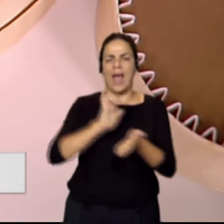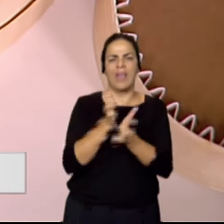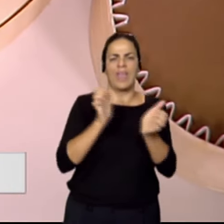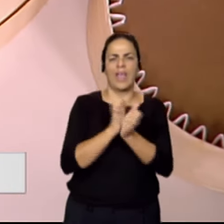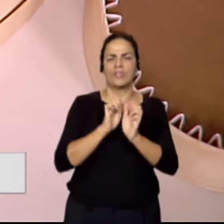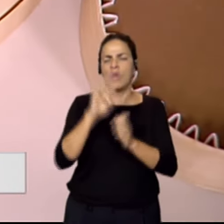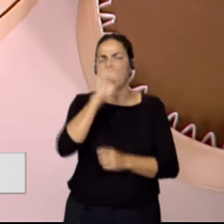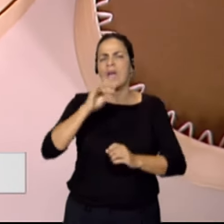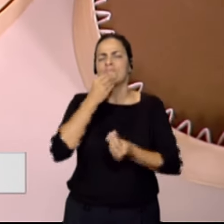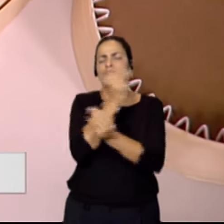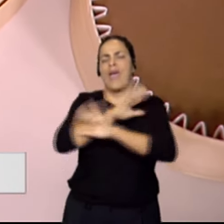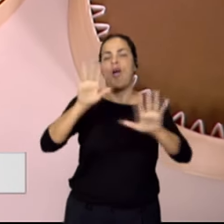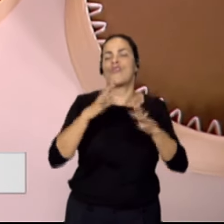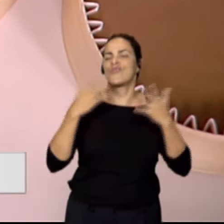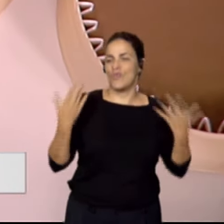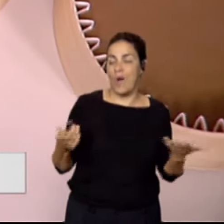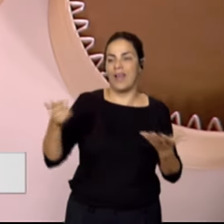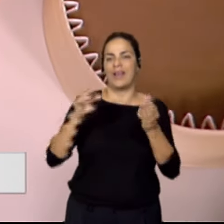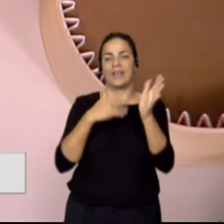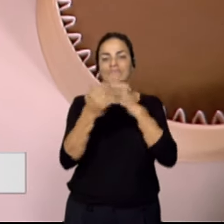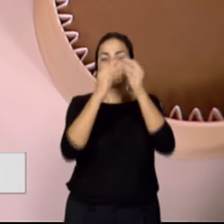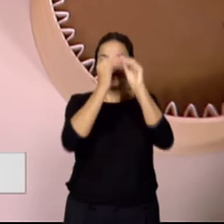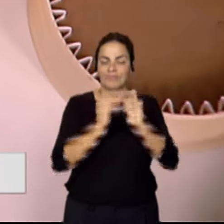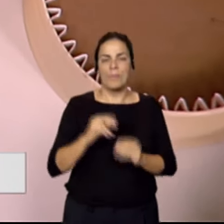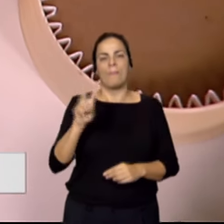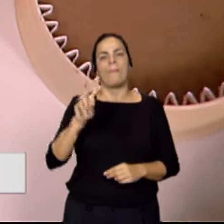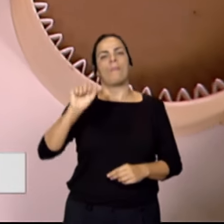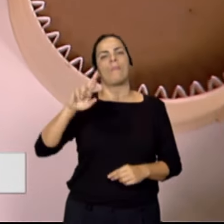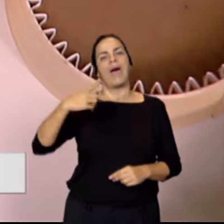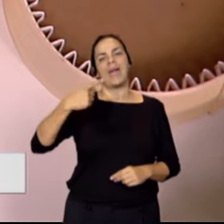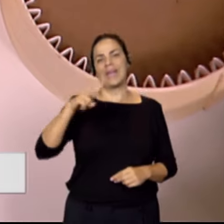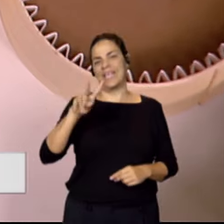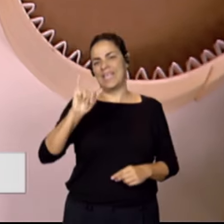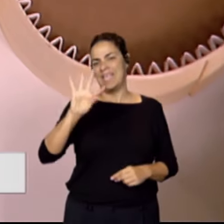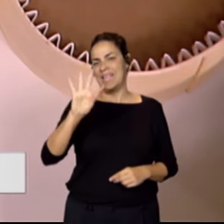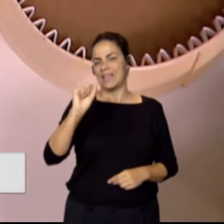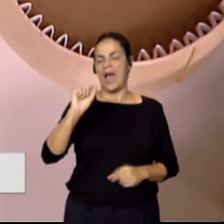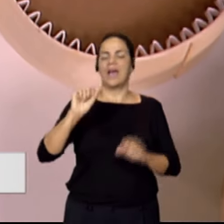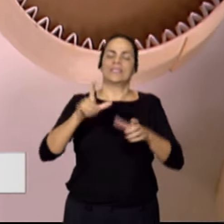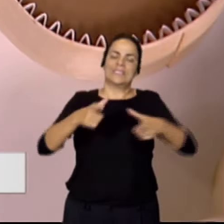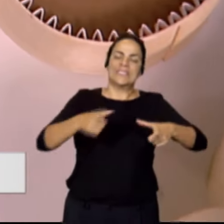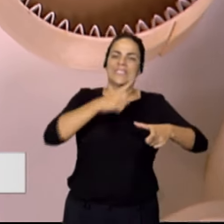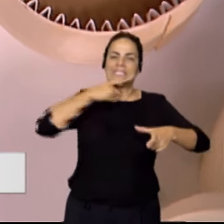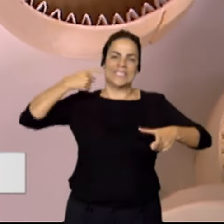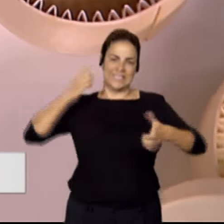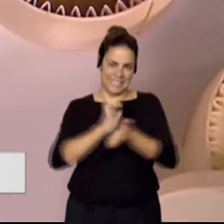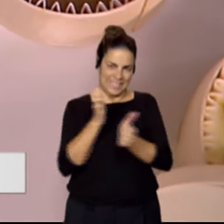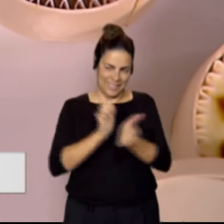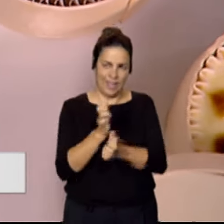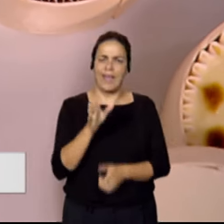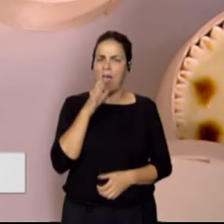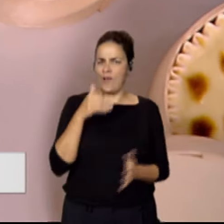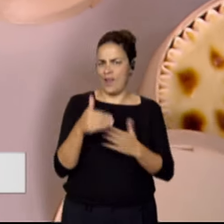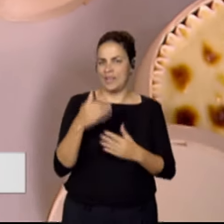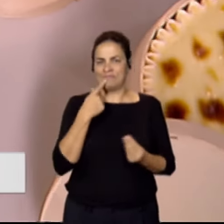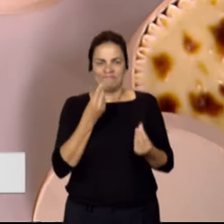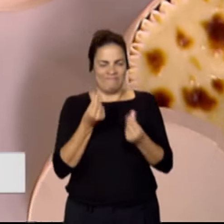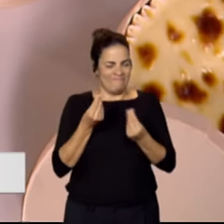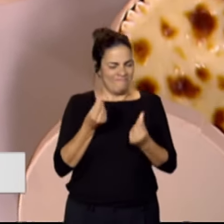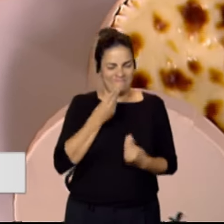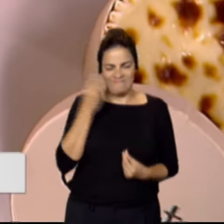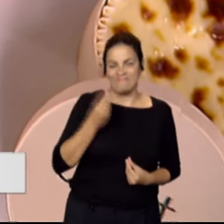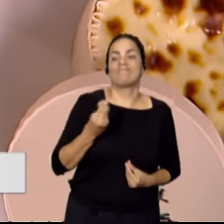Canarias es obra del Obrador bargu cheesecake en unos minutos abrimos boca con esta auténtica delicia todo esto y mucho más